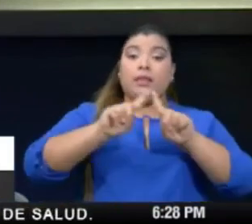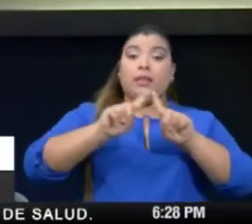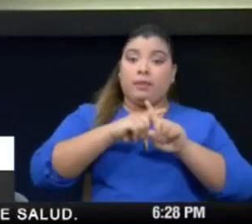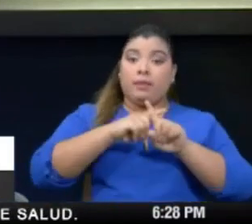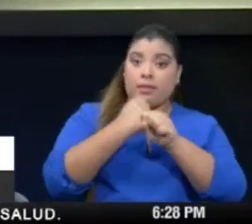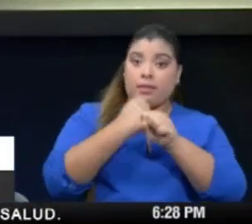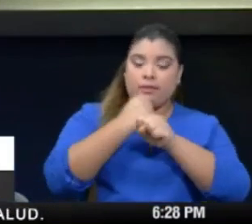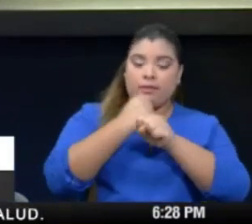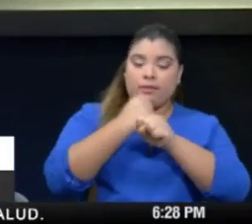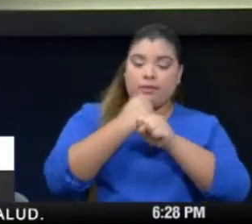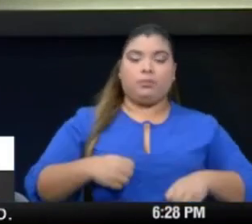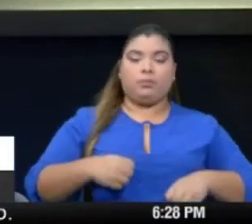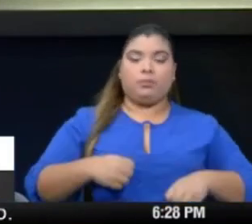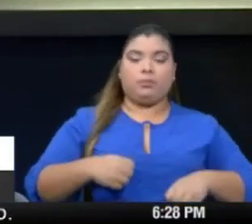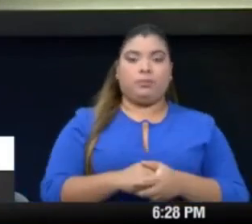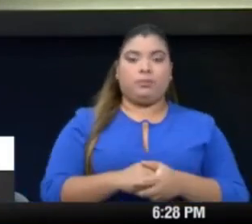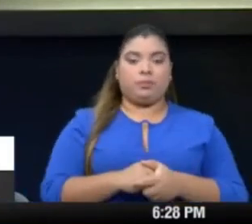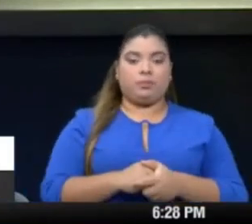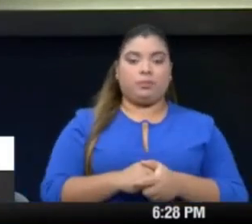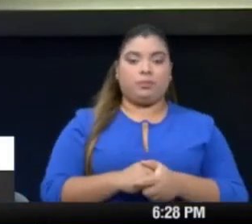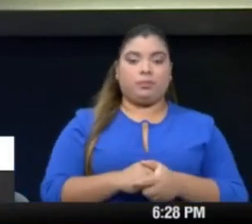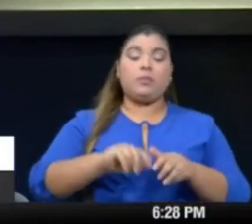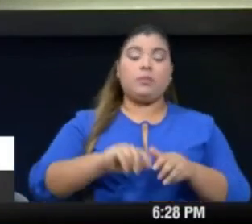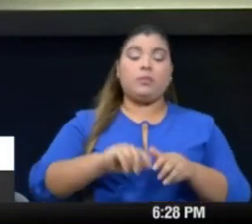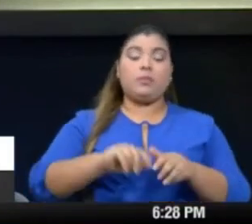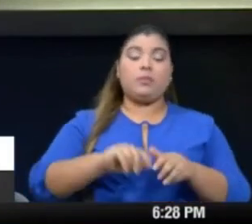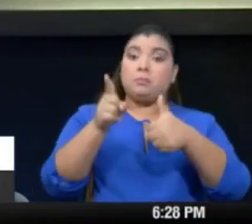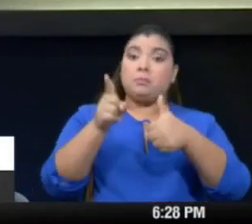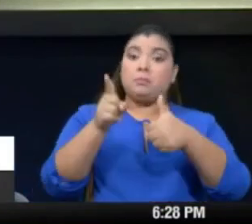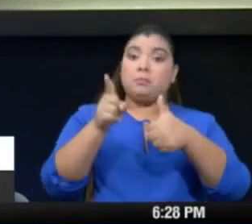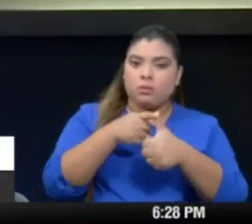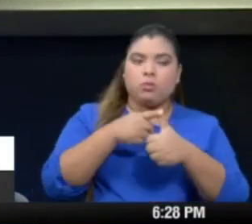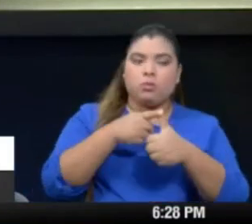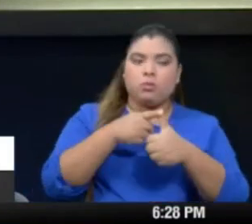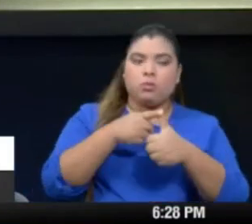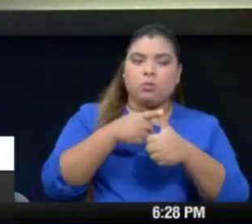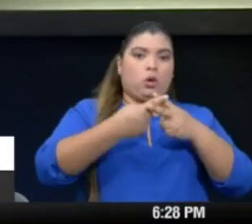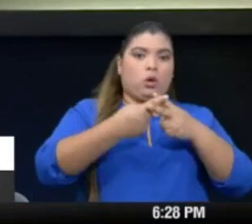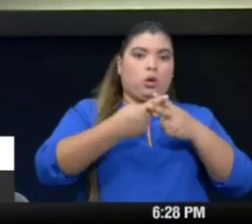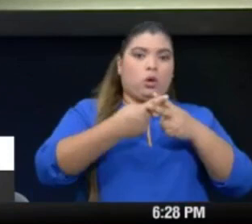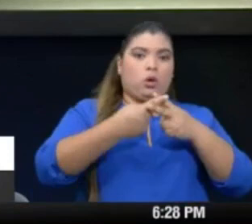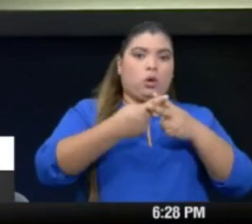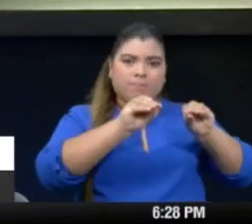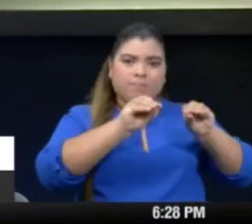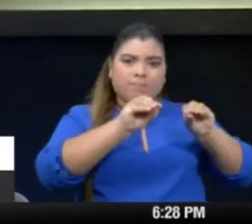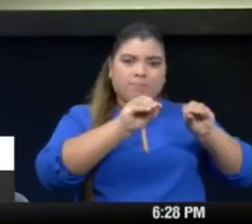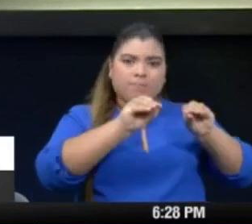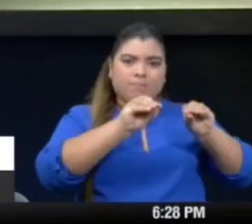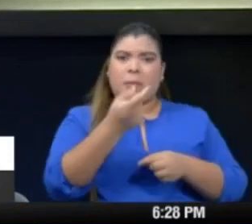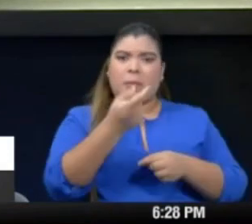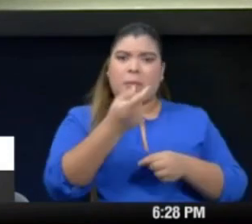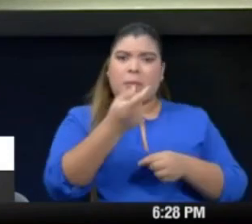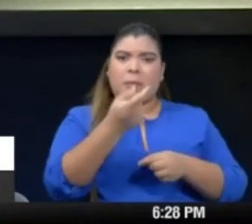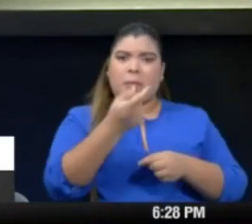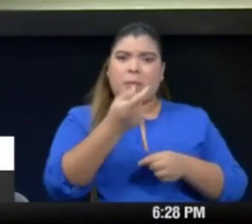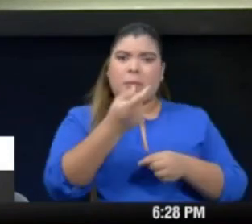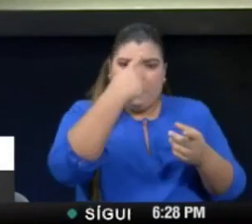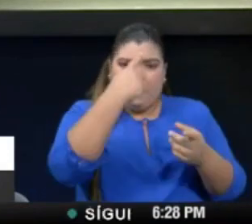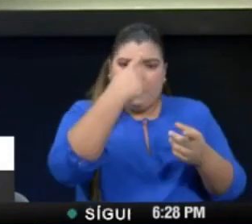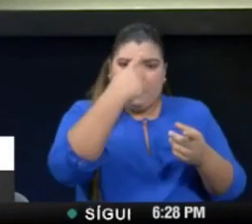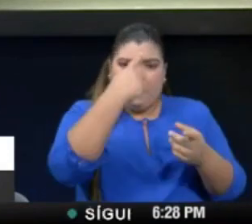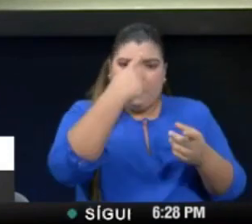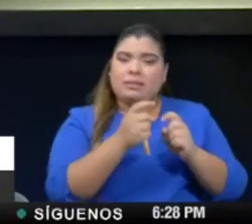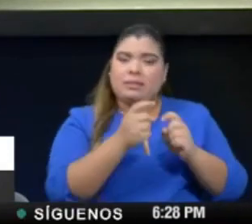acciones. Una de ellas es el combate en la primera fase del virus, la cual incluye la decisión del ministro